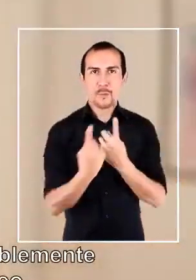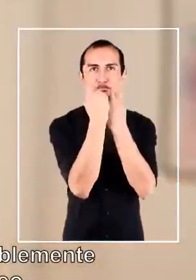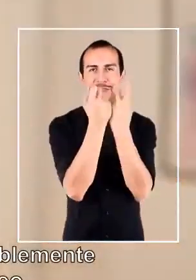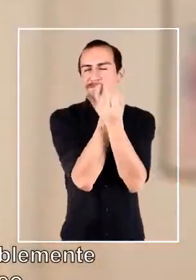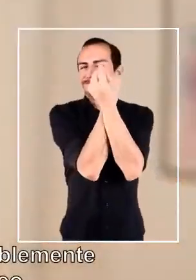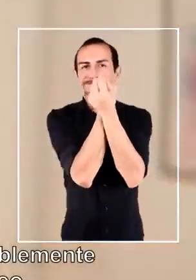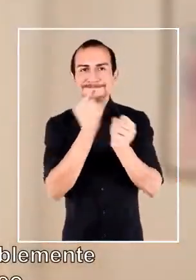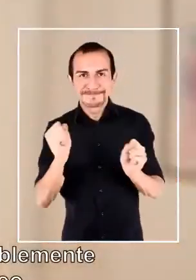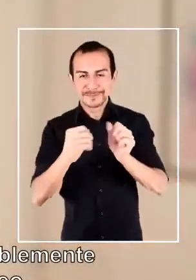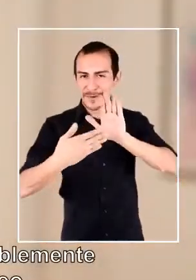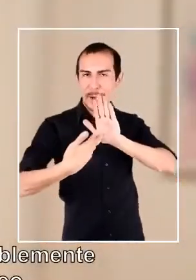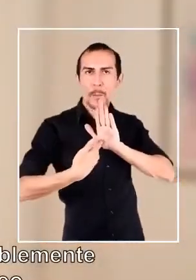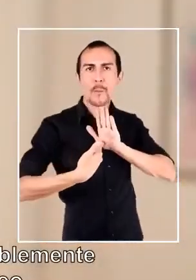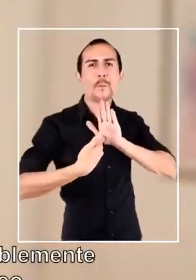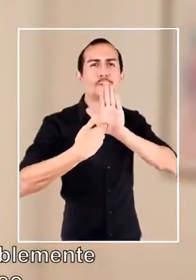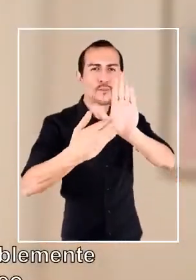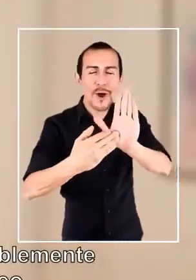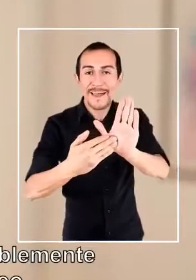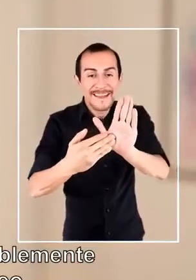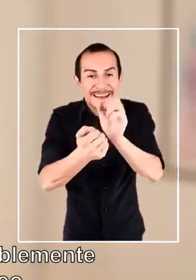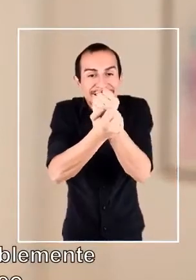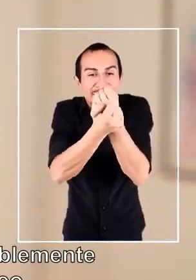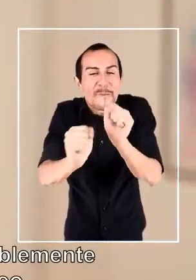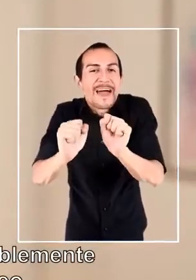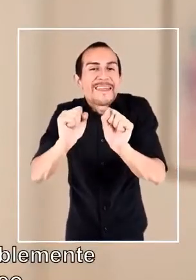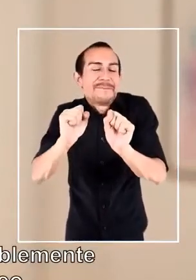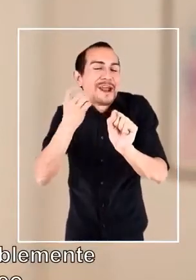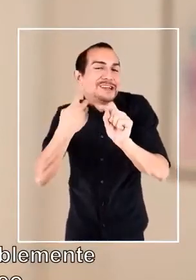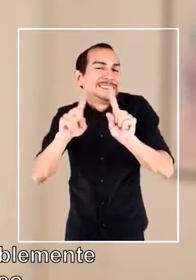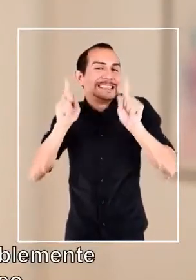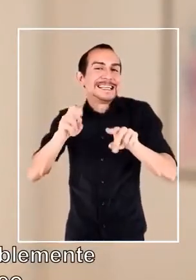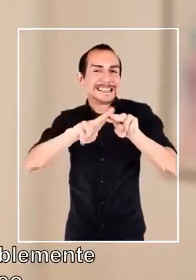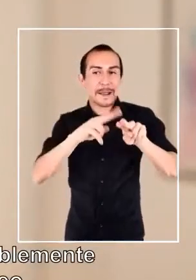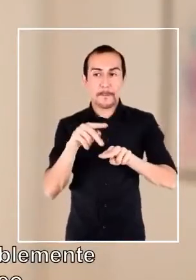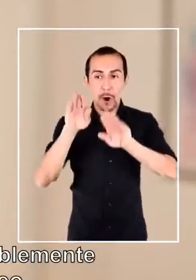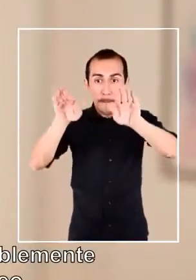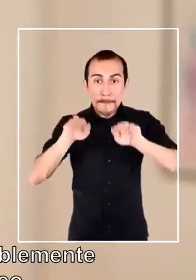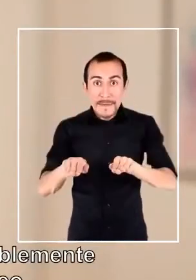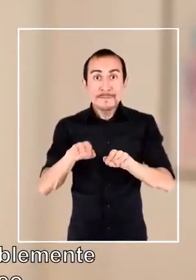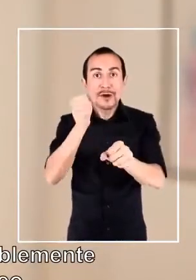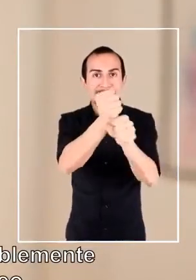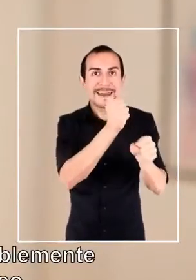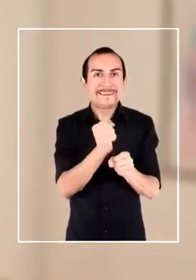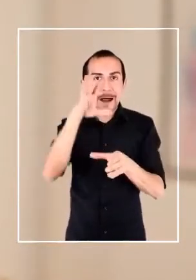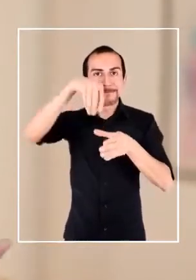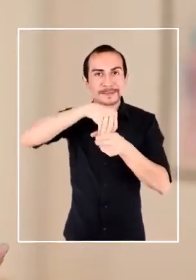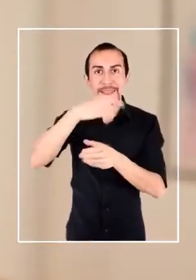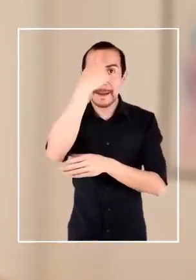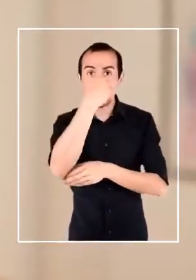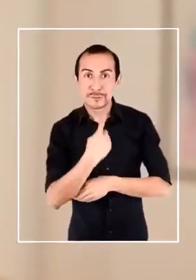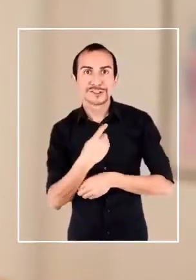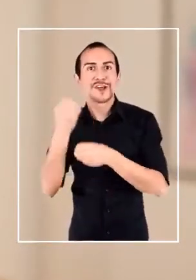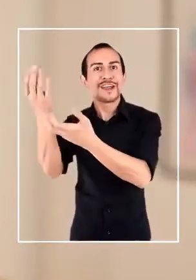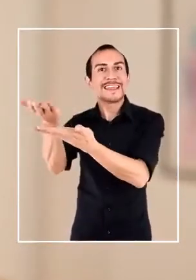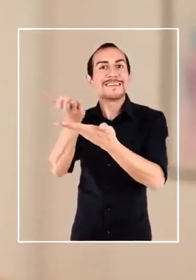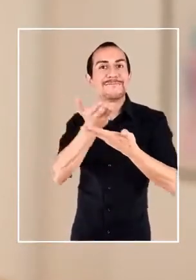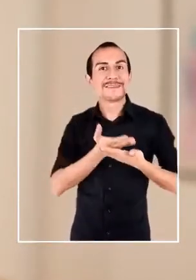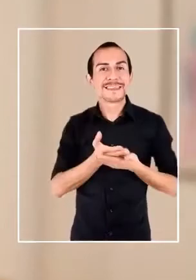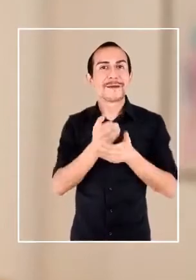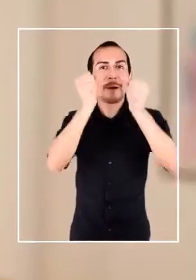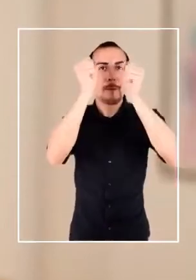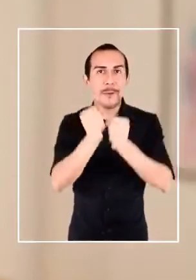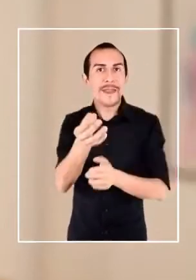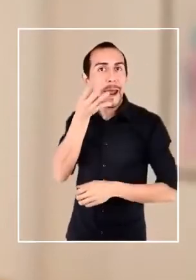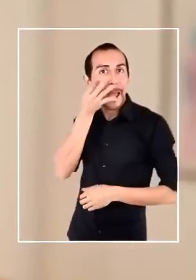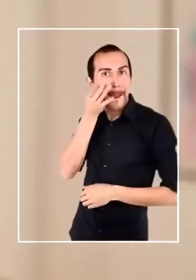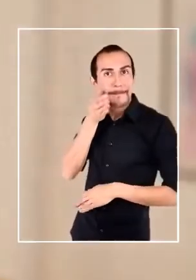Encuentros Improbables, una exposición improbablemente hecha por los propios trabajadores del museo y que invitamos a